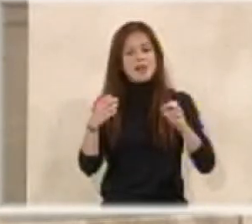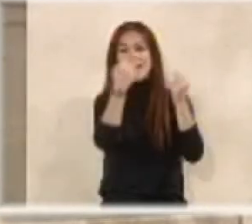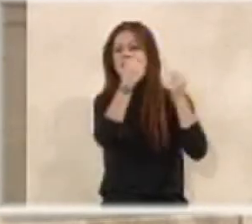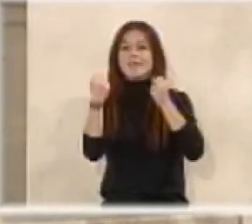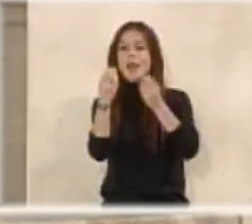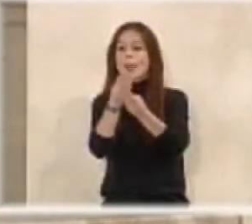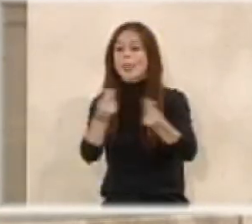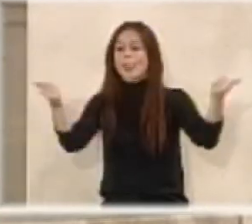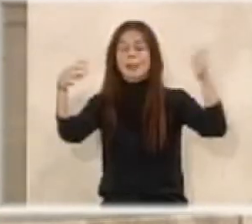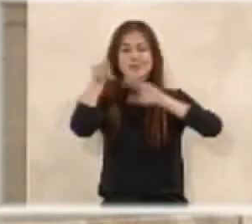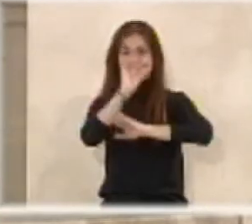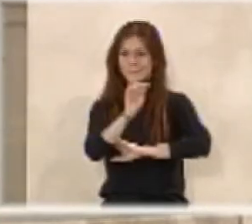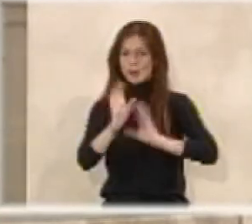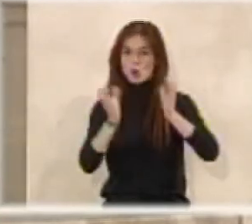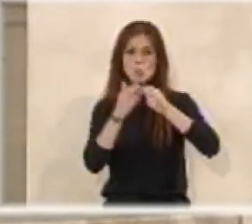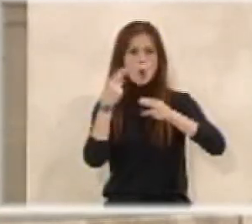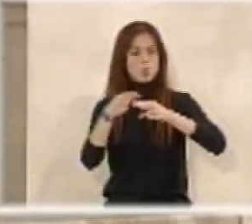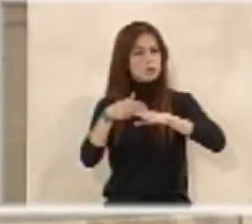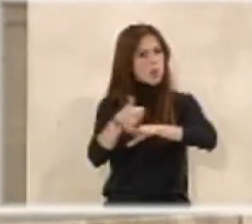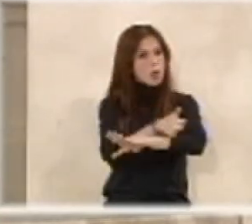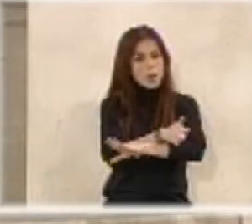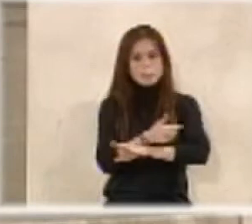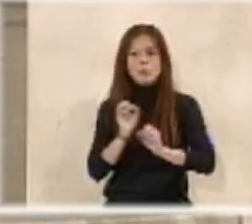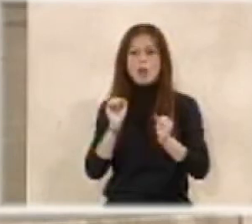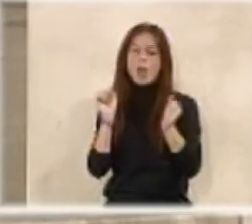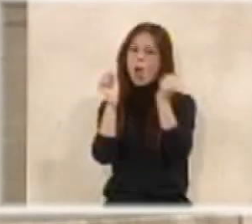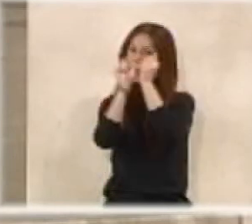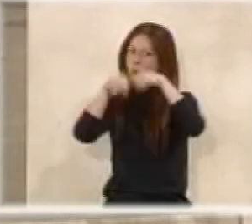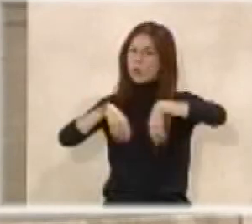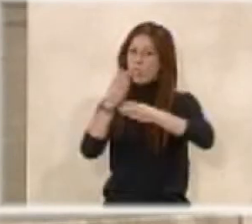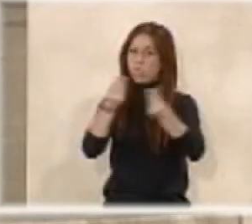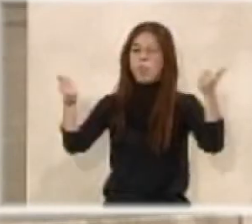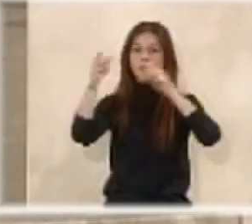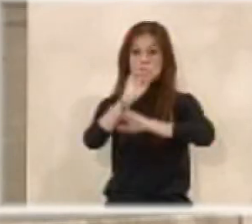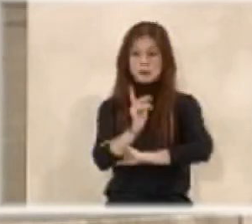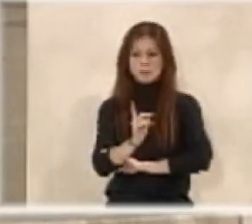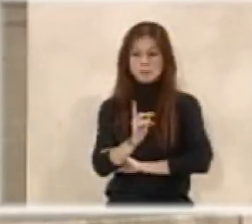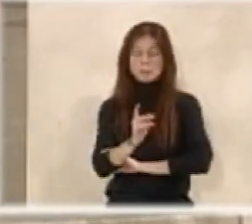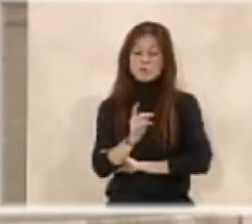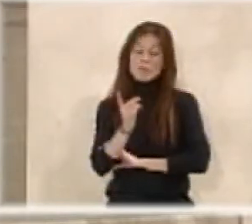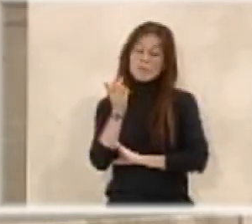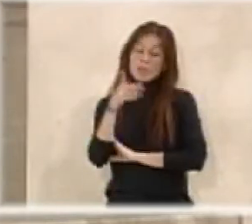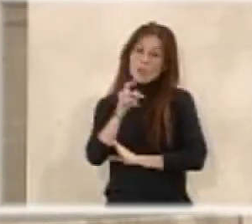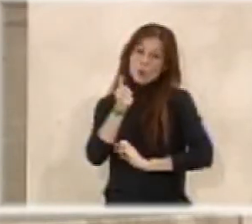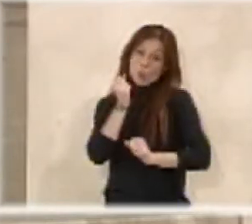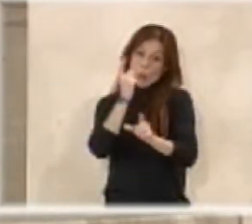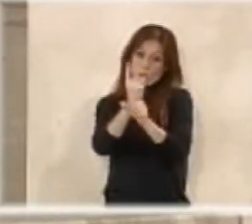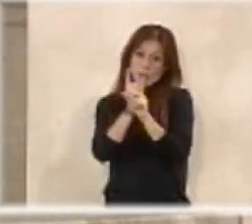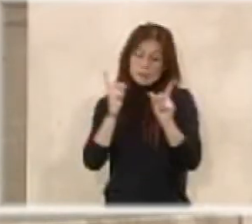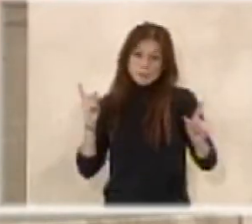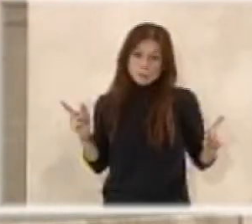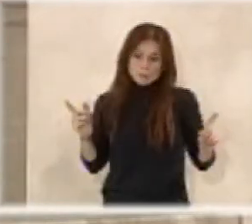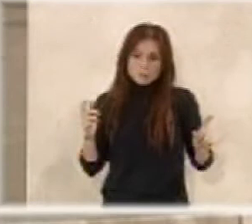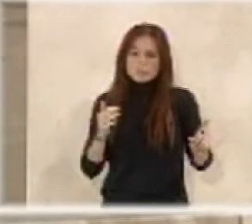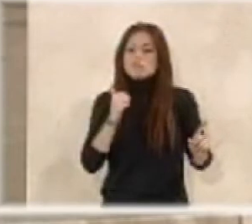la entidad. Ciudadanos, no estamos de acuerdo en disolver esa entidad. Y discrepo, es decir, estamos casi